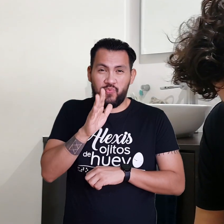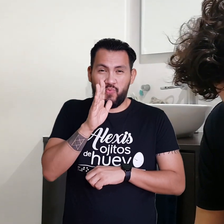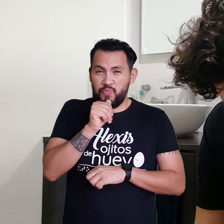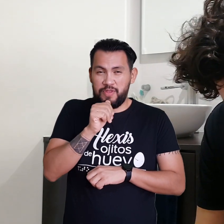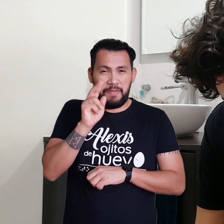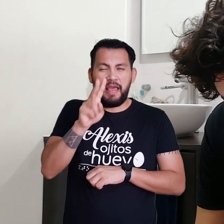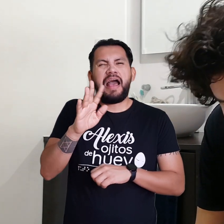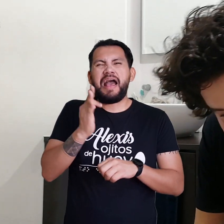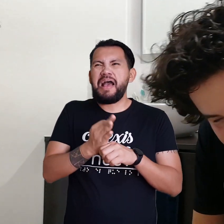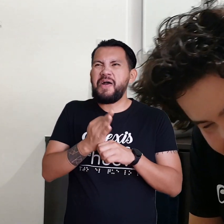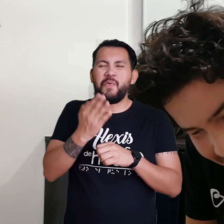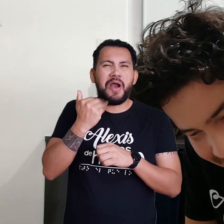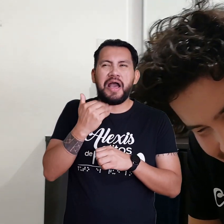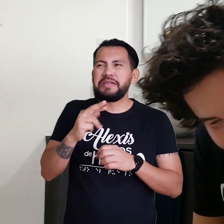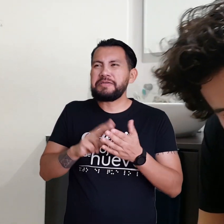Ah